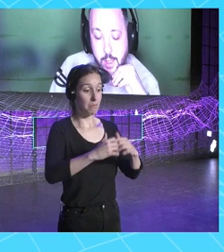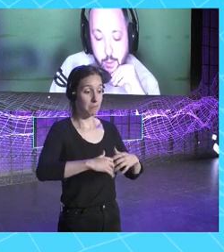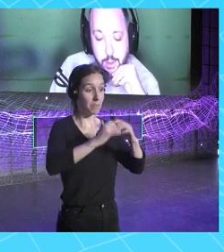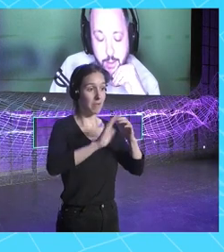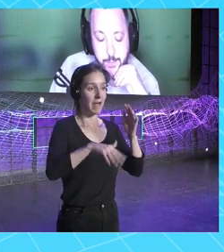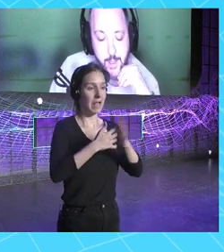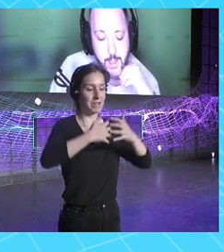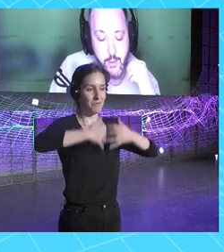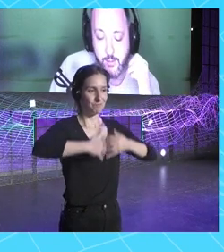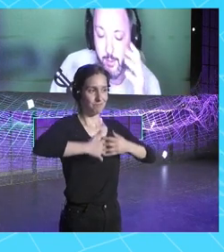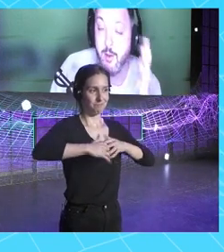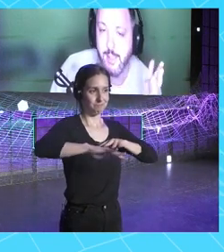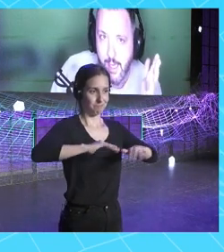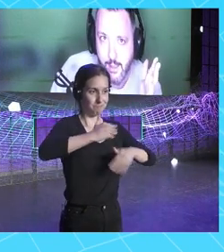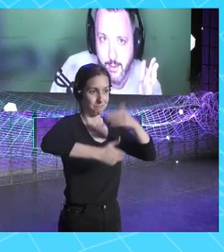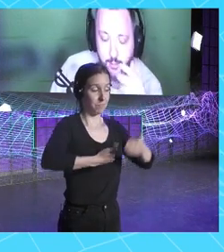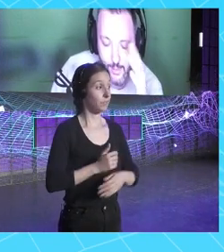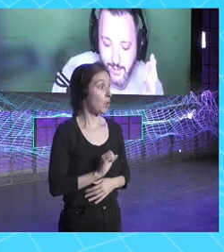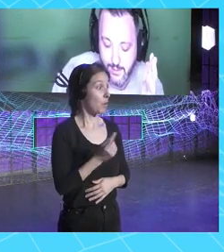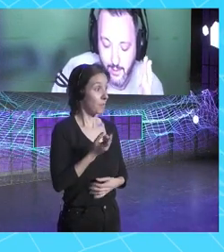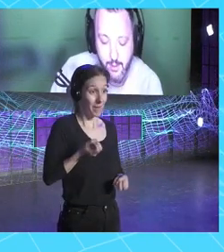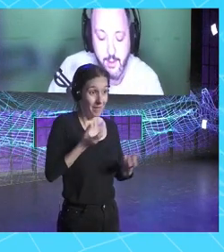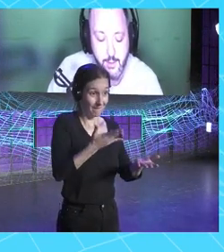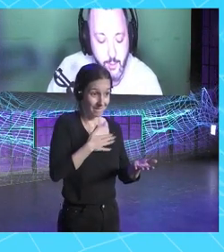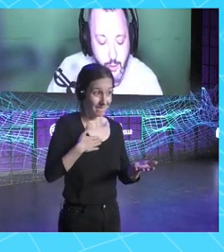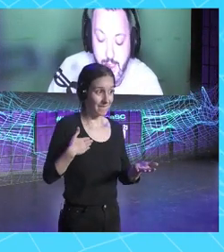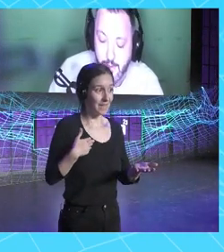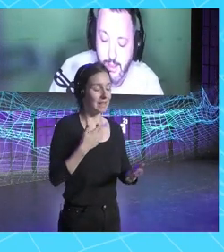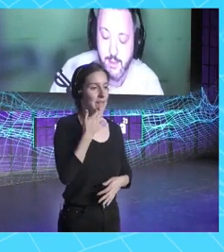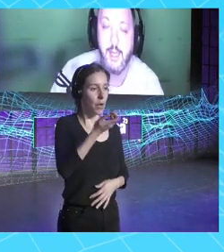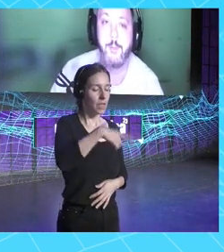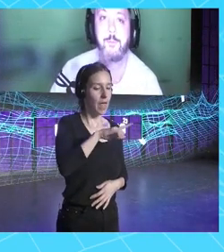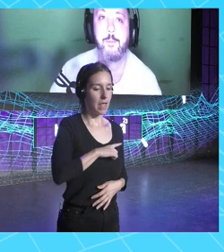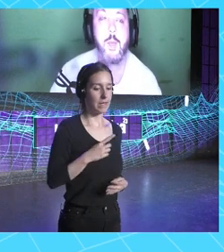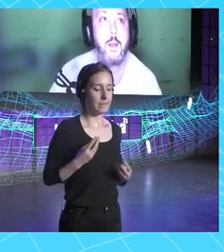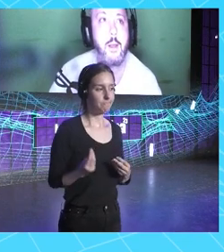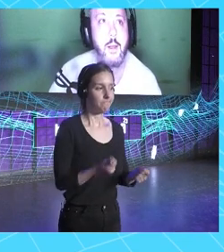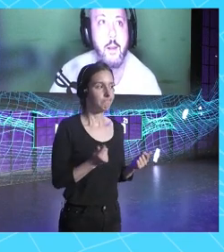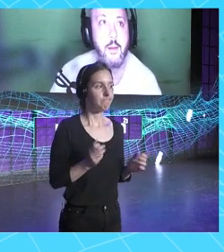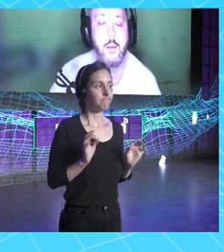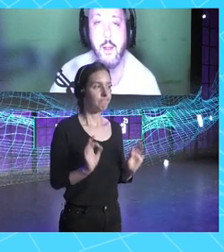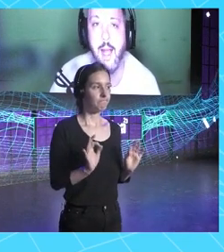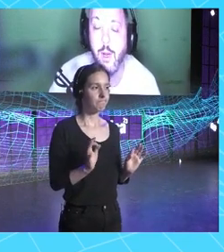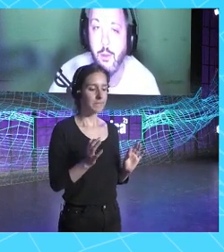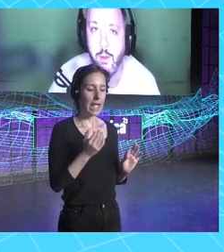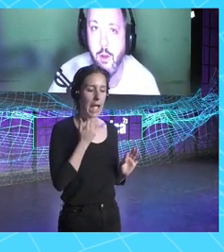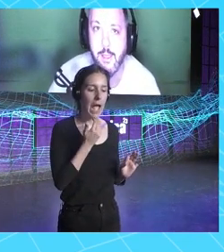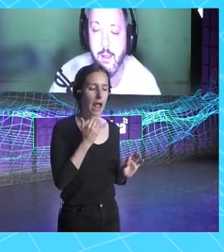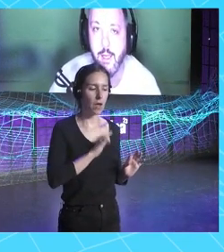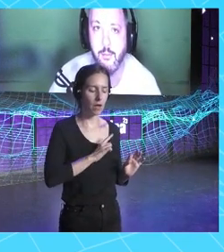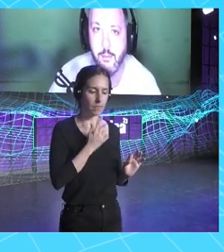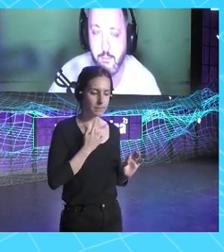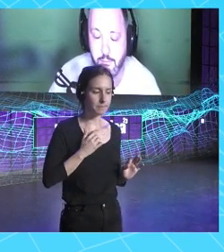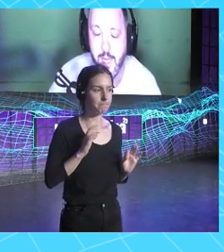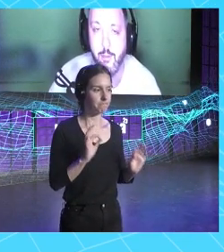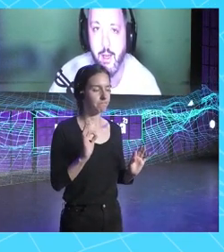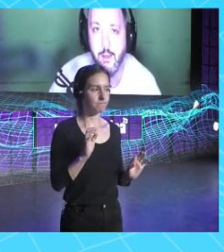en una industria no Entonces mi primer mensaje es este si vosotros sentís que hay una intuición que dice